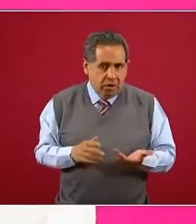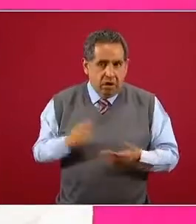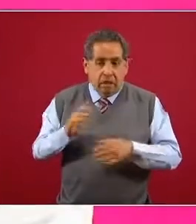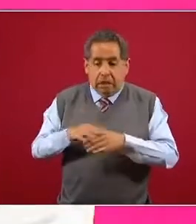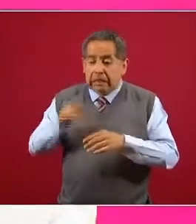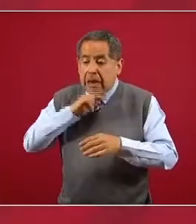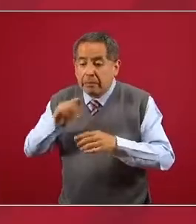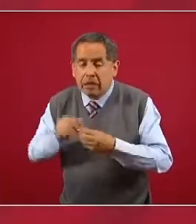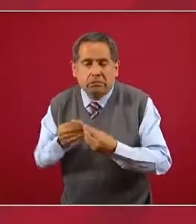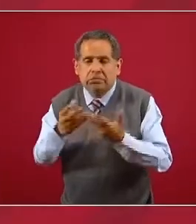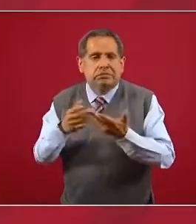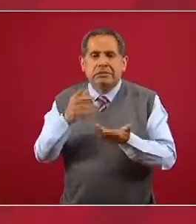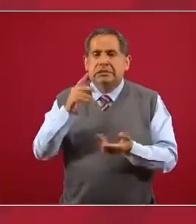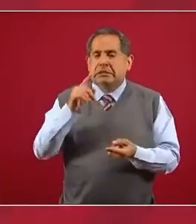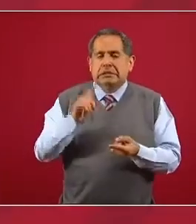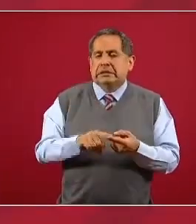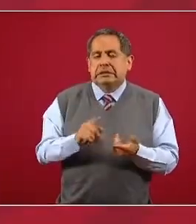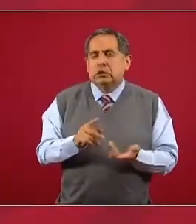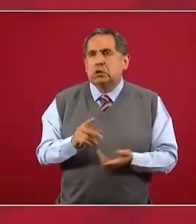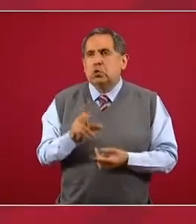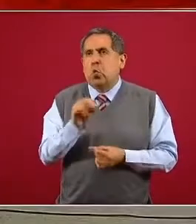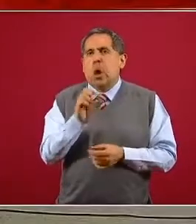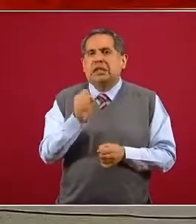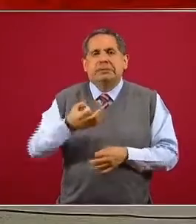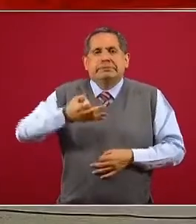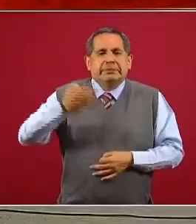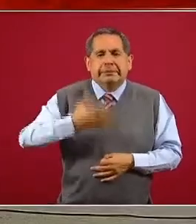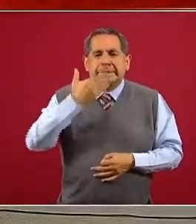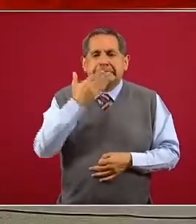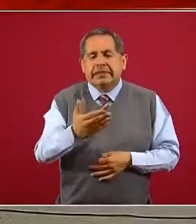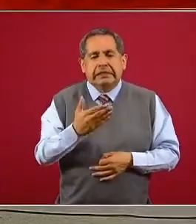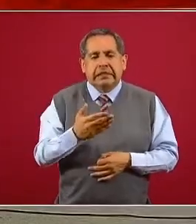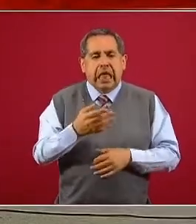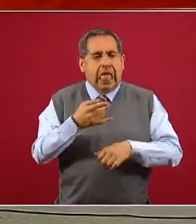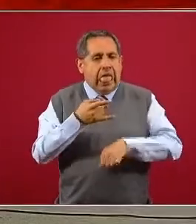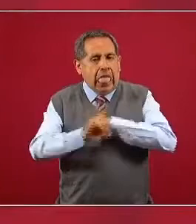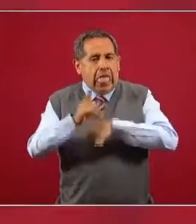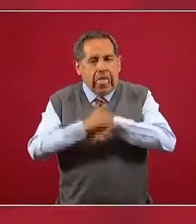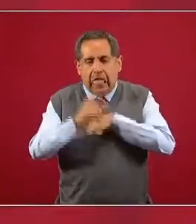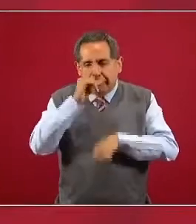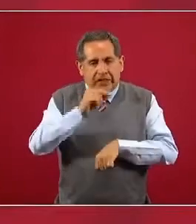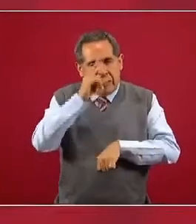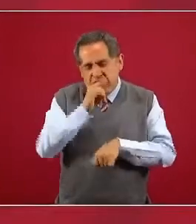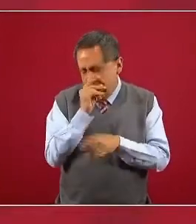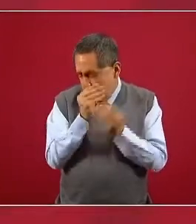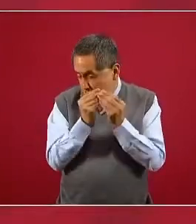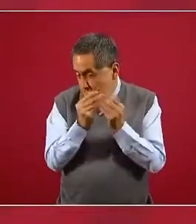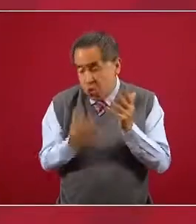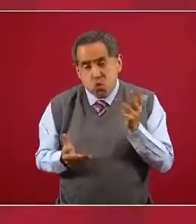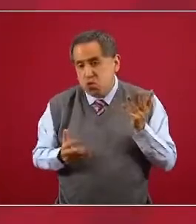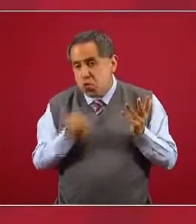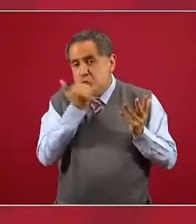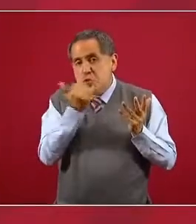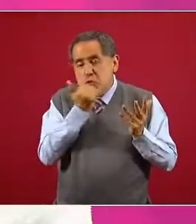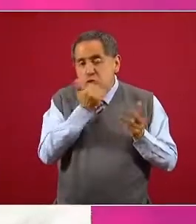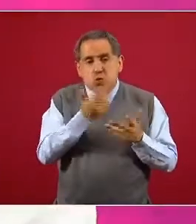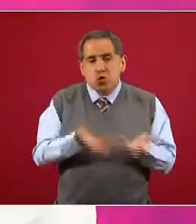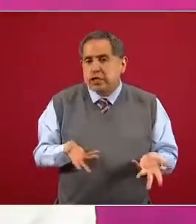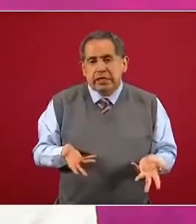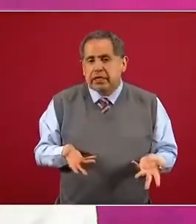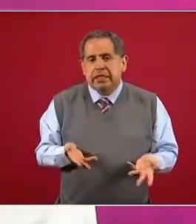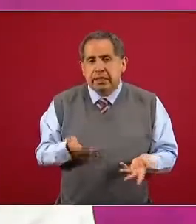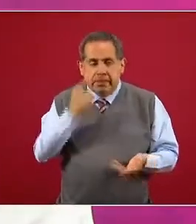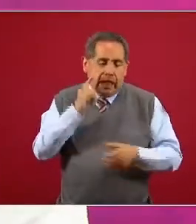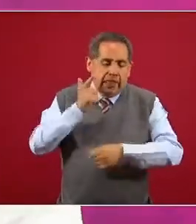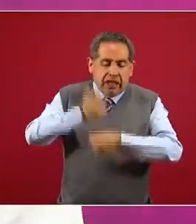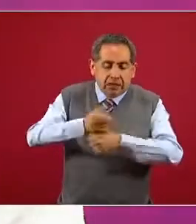rápidas por su baja sensibilidad y especificidad, que son los parámetros técnicos que permiten distinguir